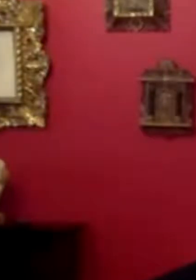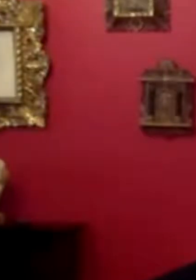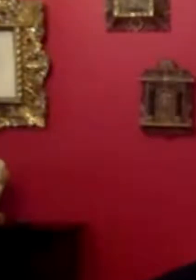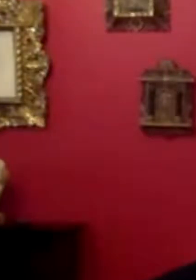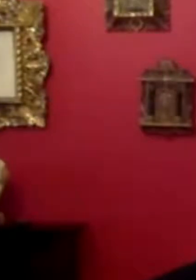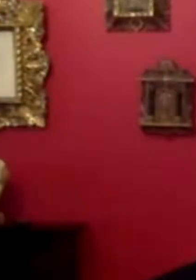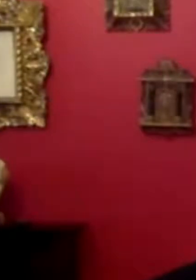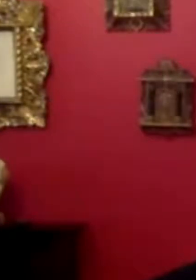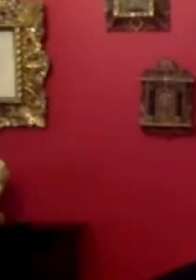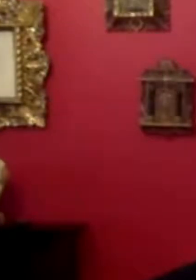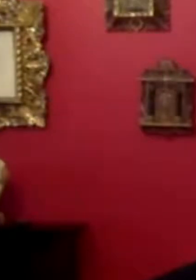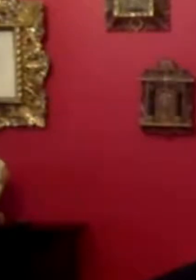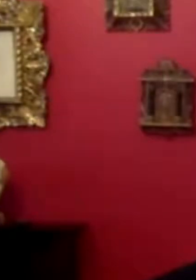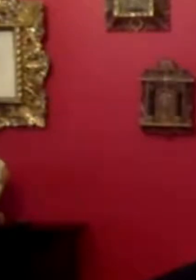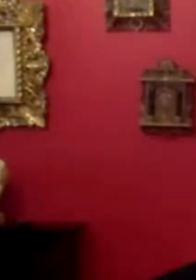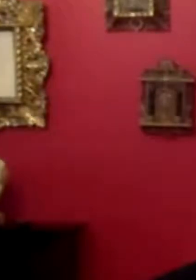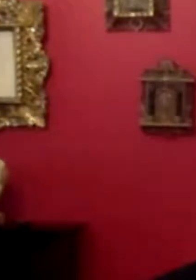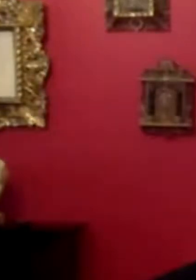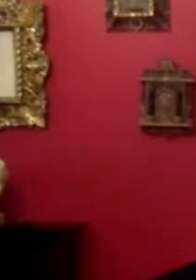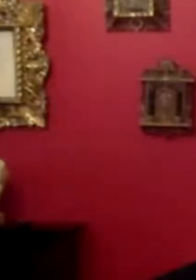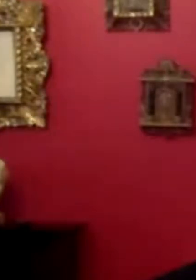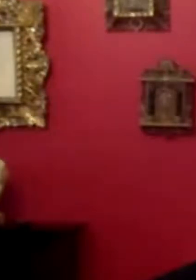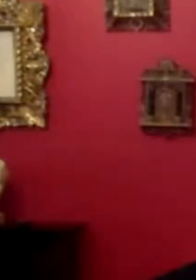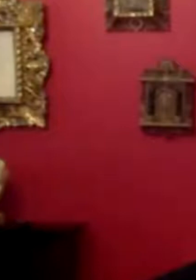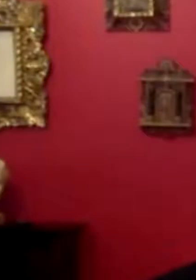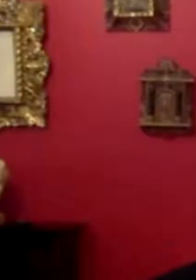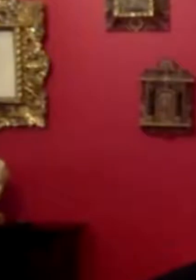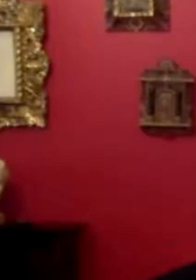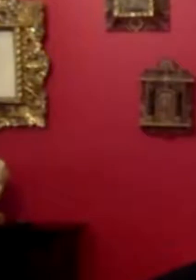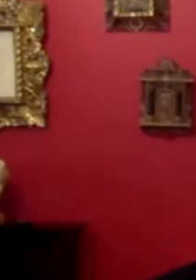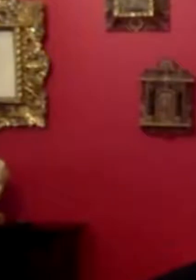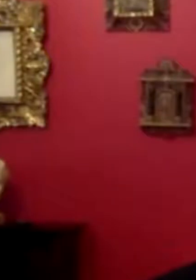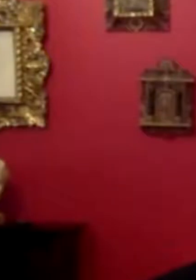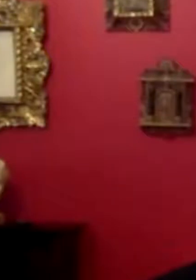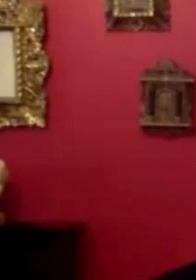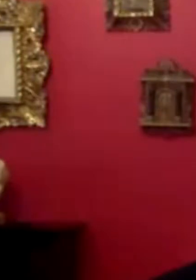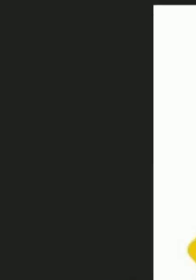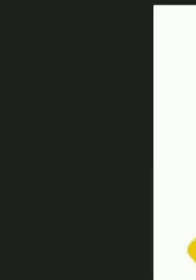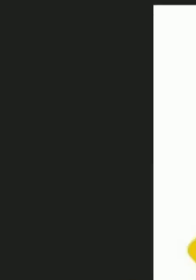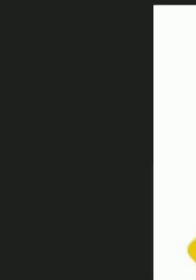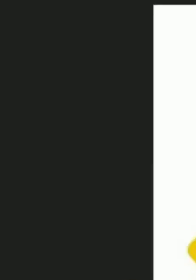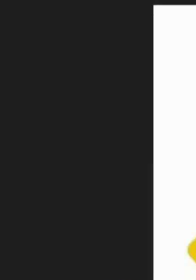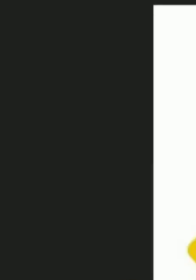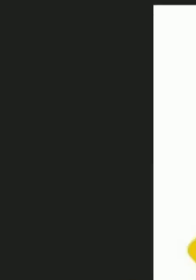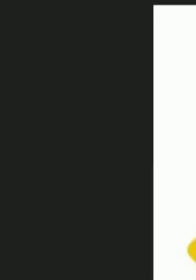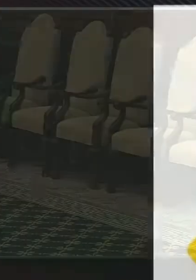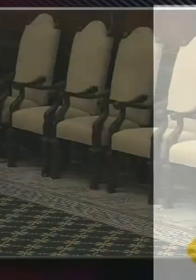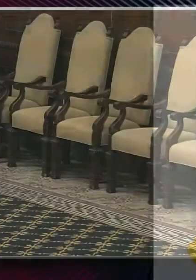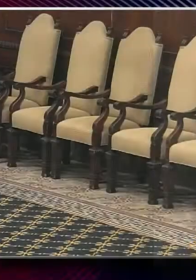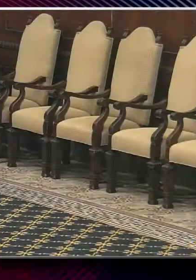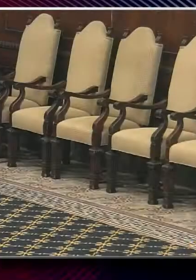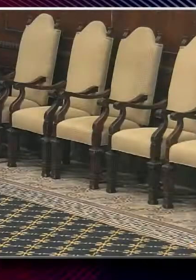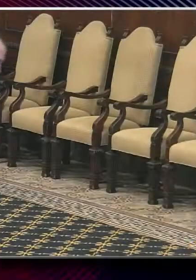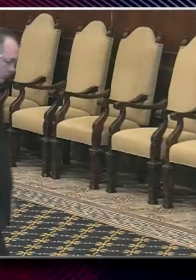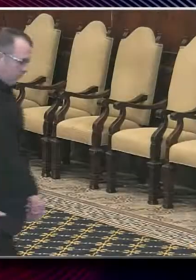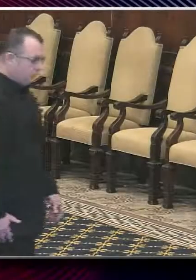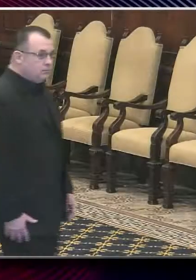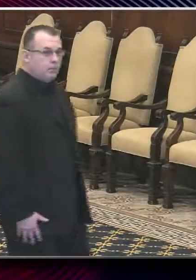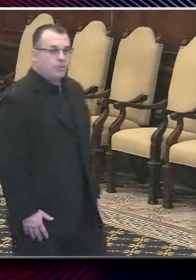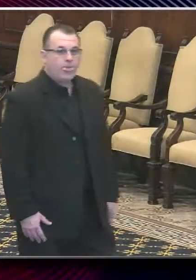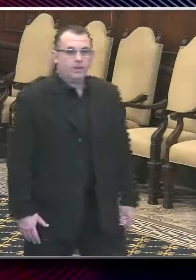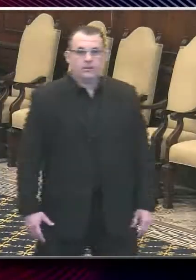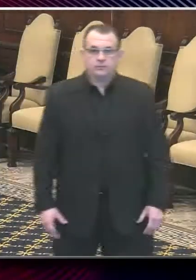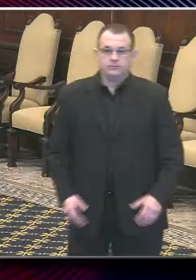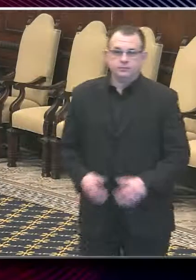1-800-722-7112, y esta llamada es gratuita. Muchas gracias. Great, thank you, Armando. We're now going to move to